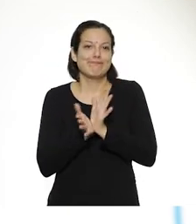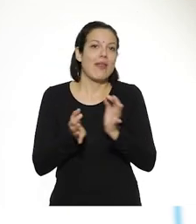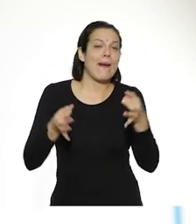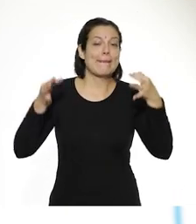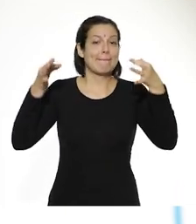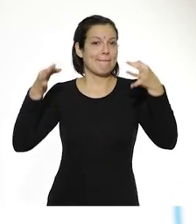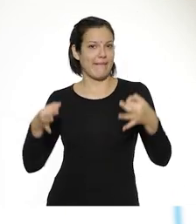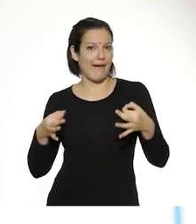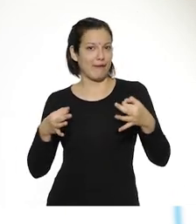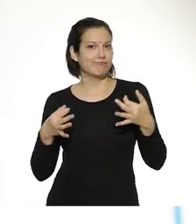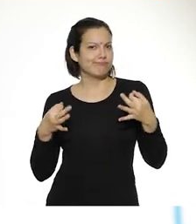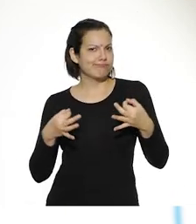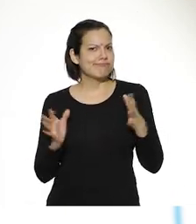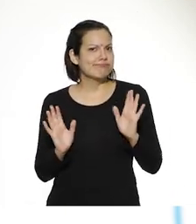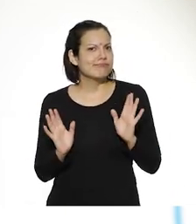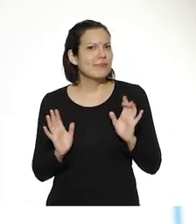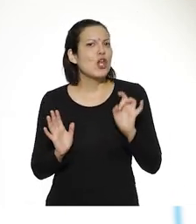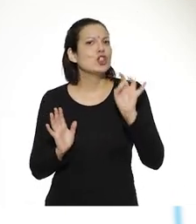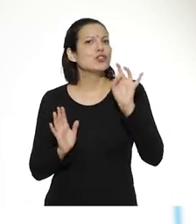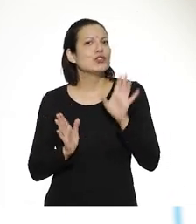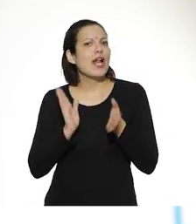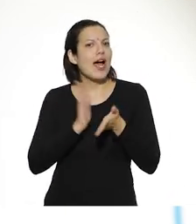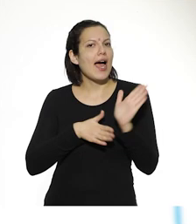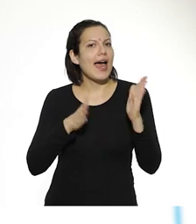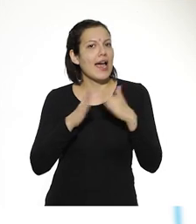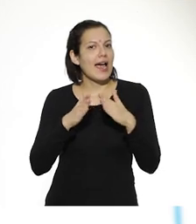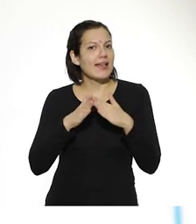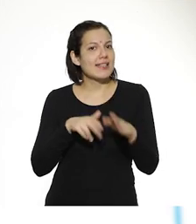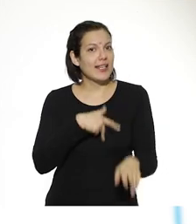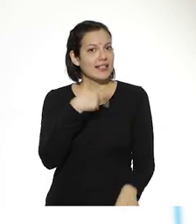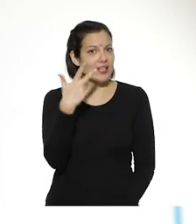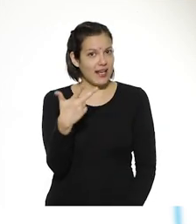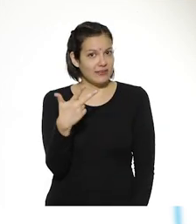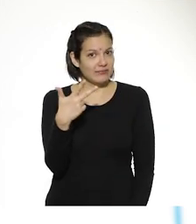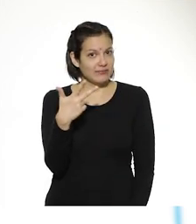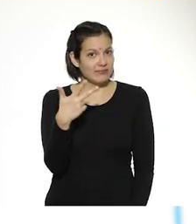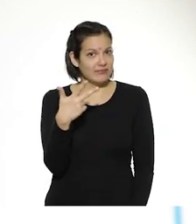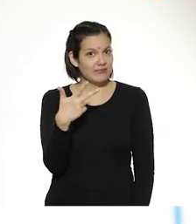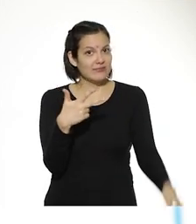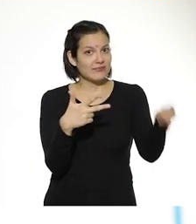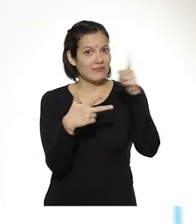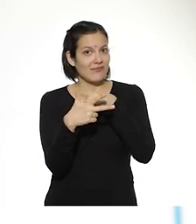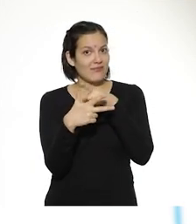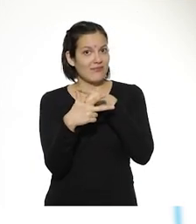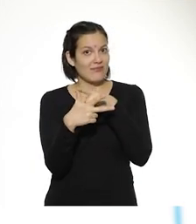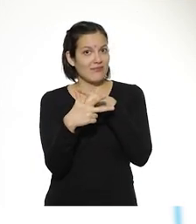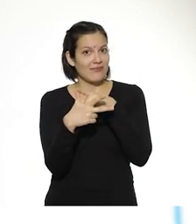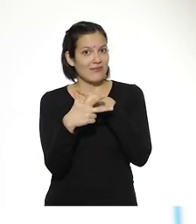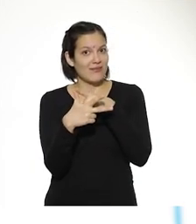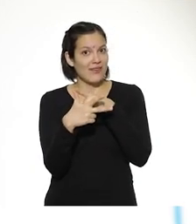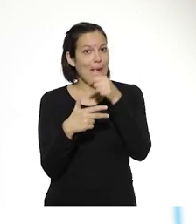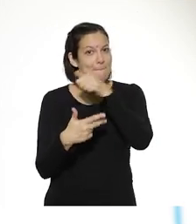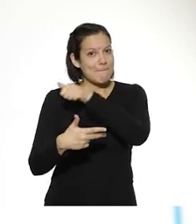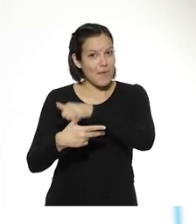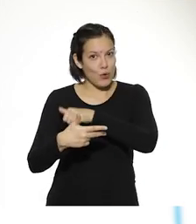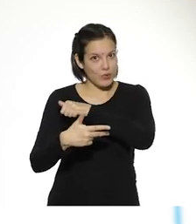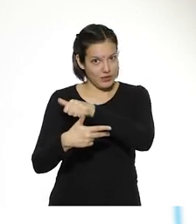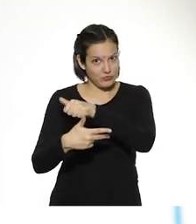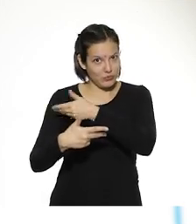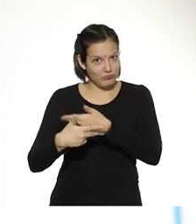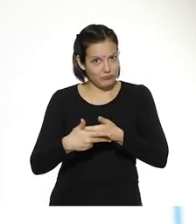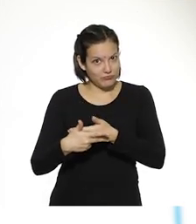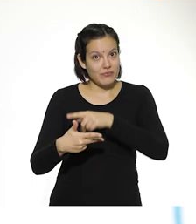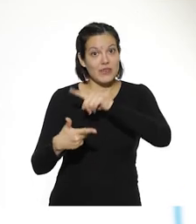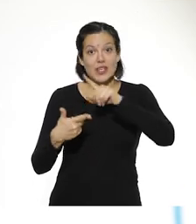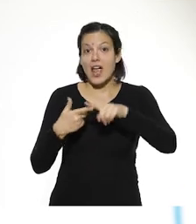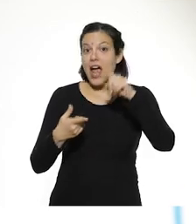buenas costumbres tenía oportunidad de salir de su casa 3 veces? Una en su bautismo,